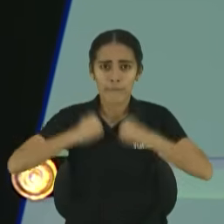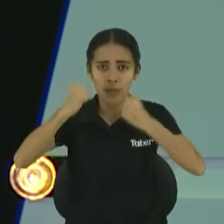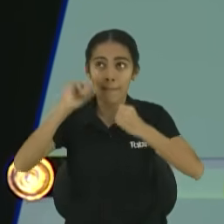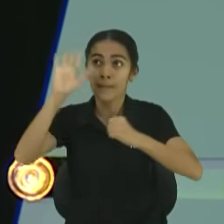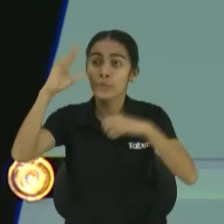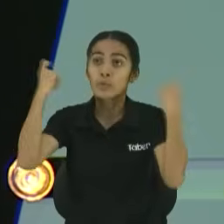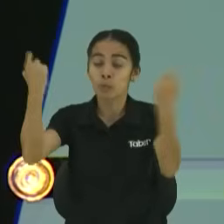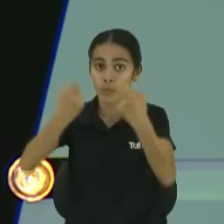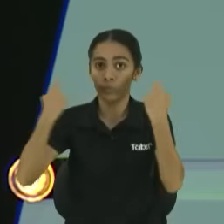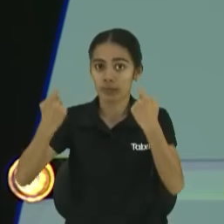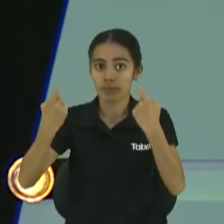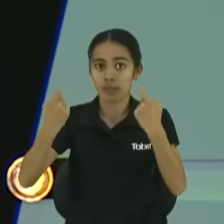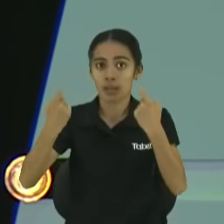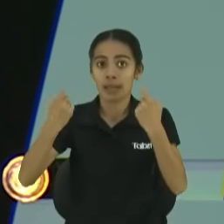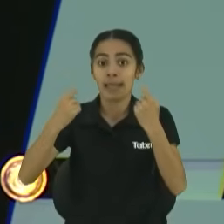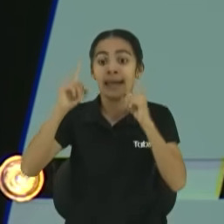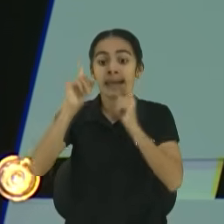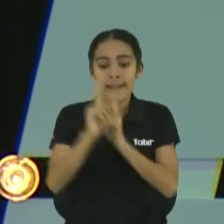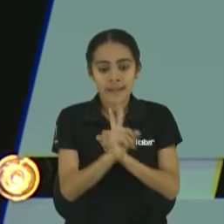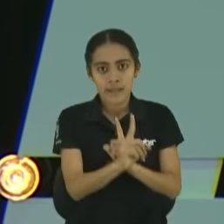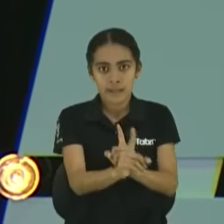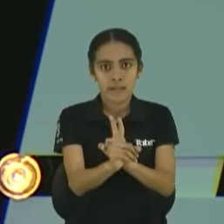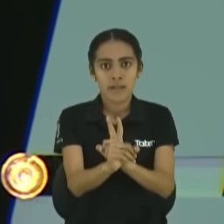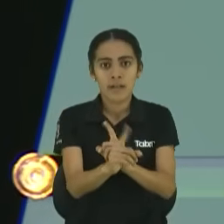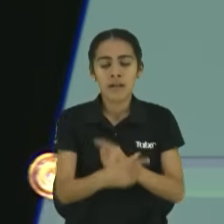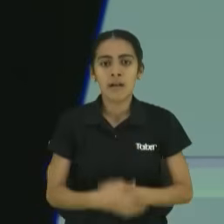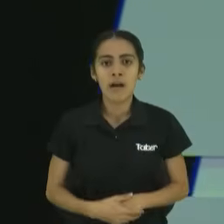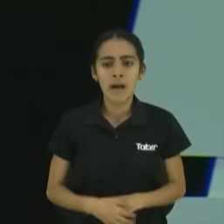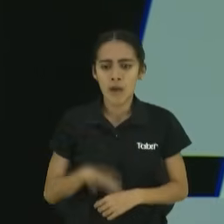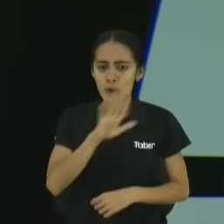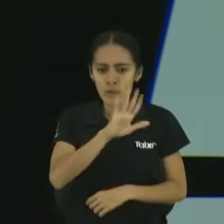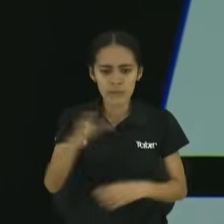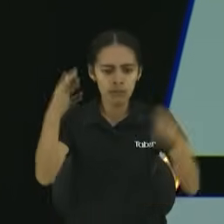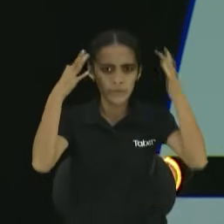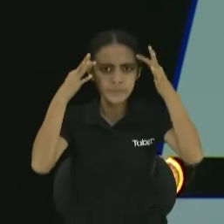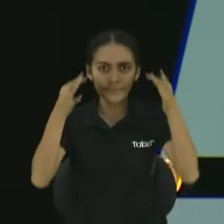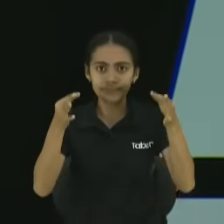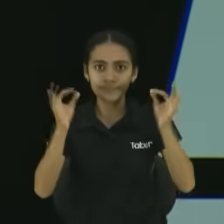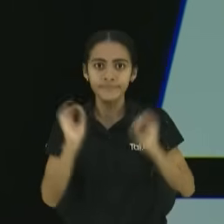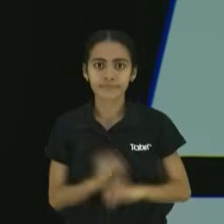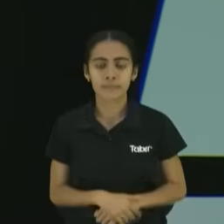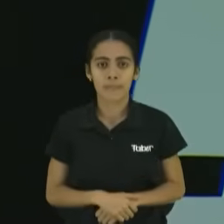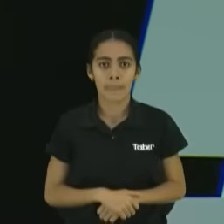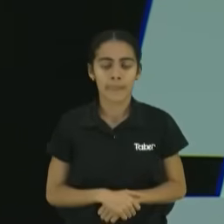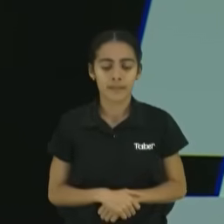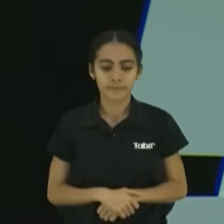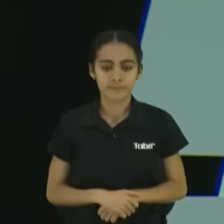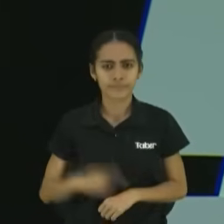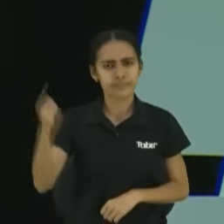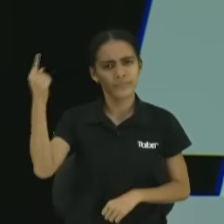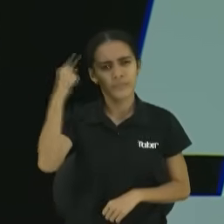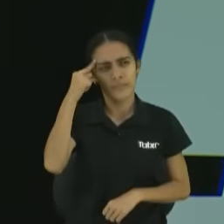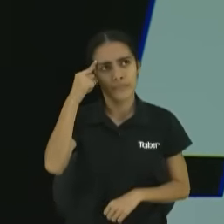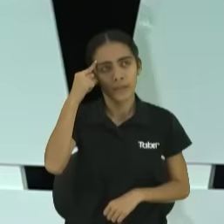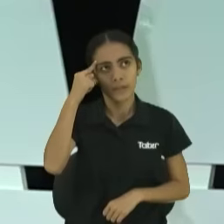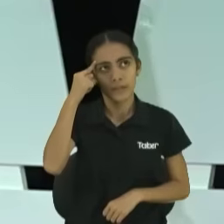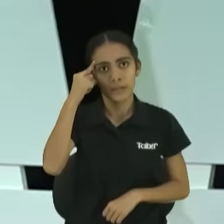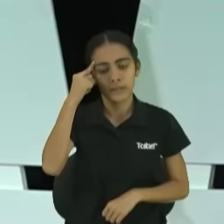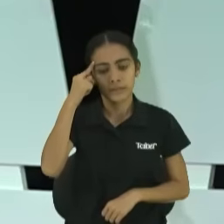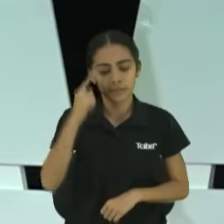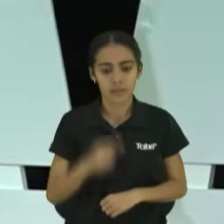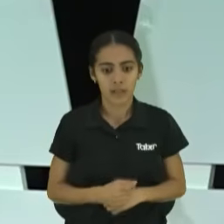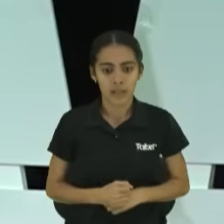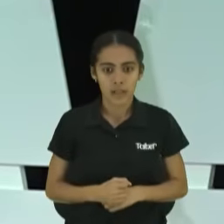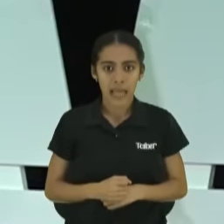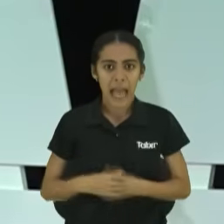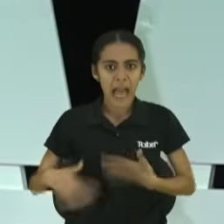lugar, le guiará en su diario vivir. Lo guiará en sus decisiones. ¿Ha pasado usted que compulsivamente, cuántos somos